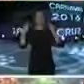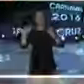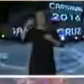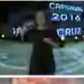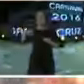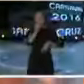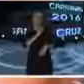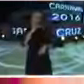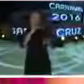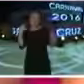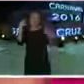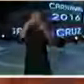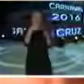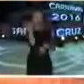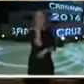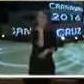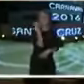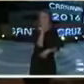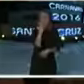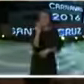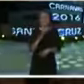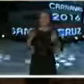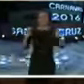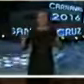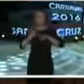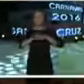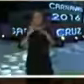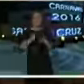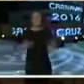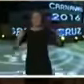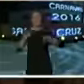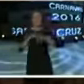reír, pero el final va de mí.